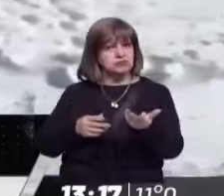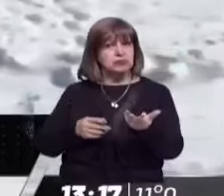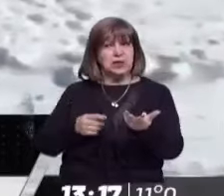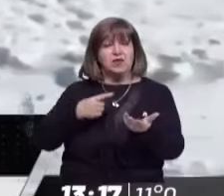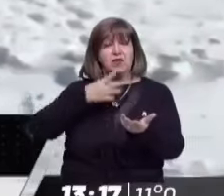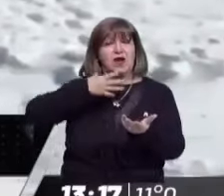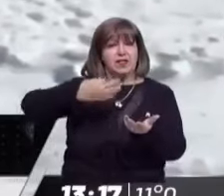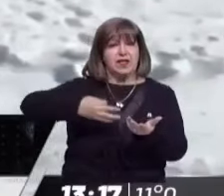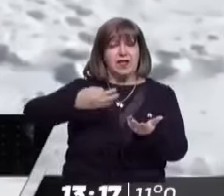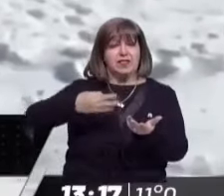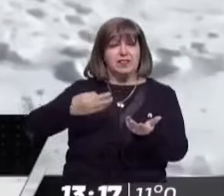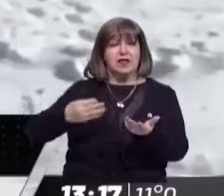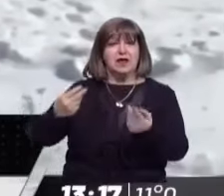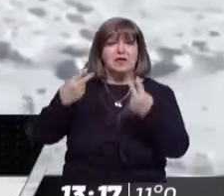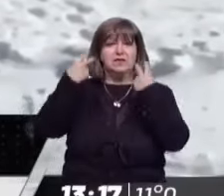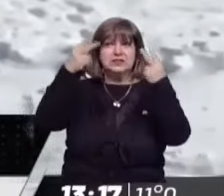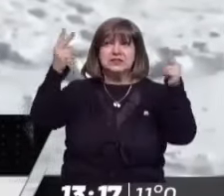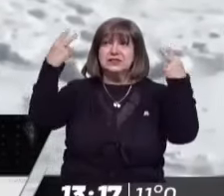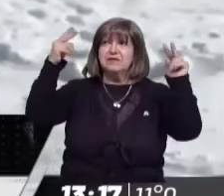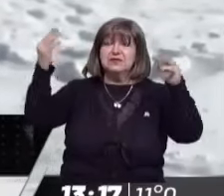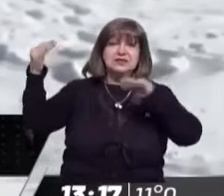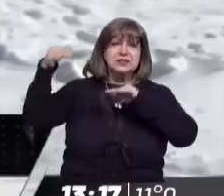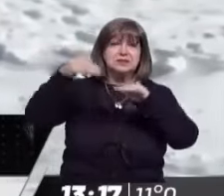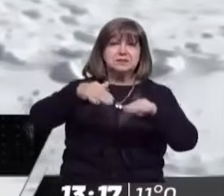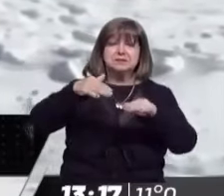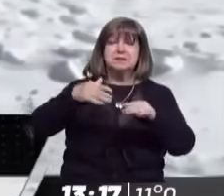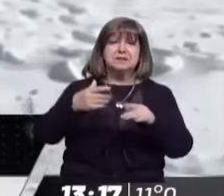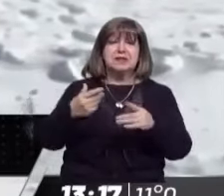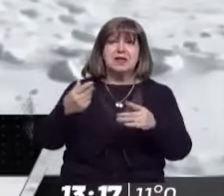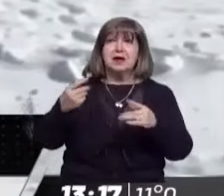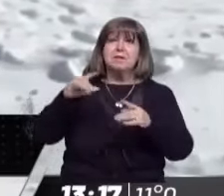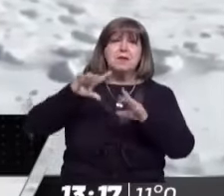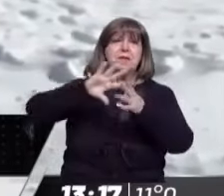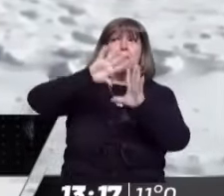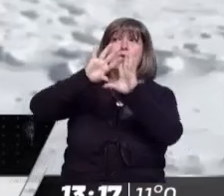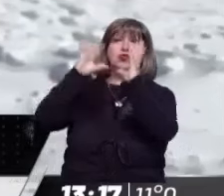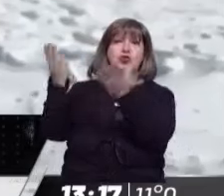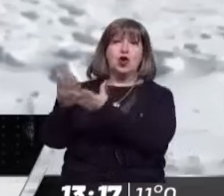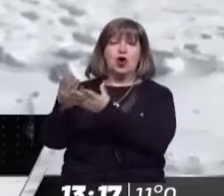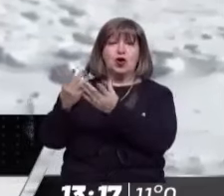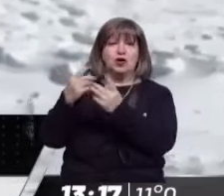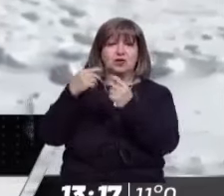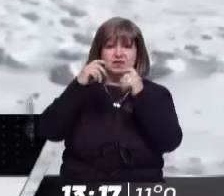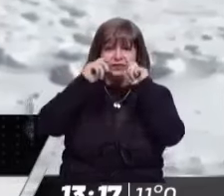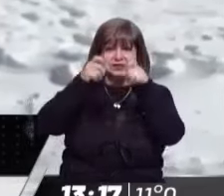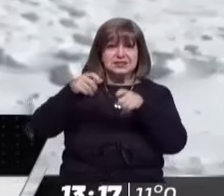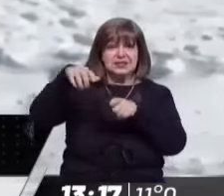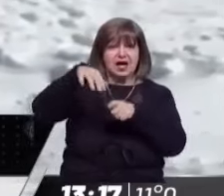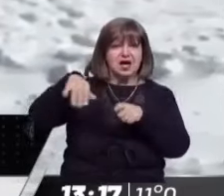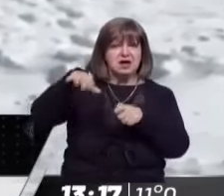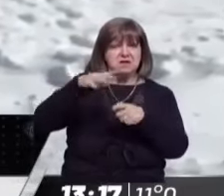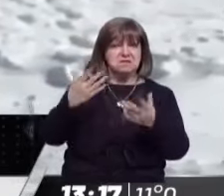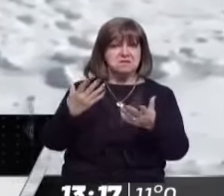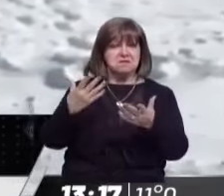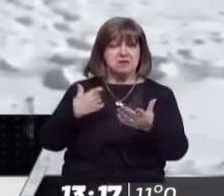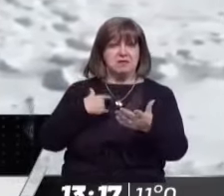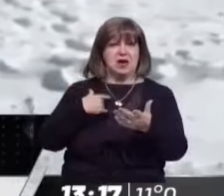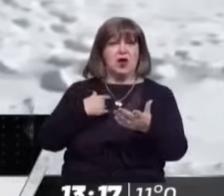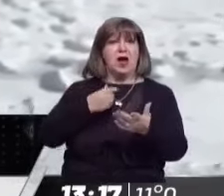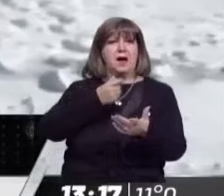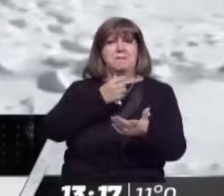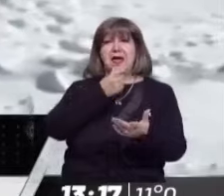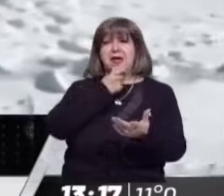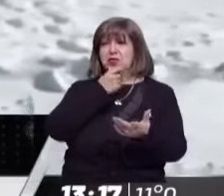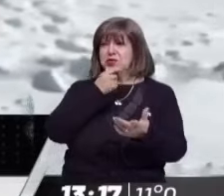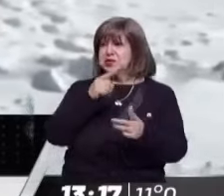más público de todo el resto de Argentina antes que Mendoza. Hay más gente del mundo entero que conoce el refugio y que le